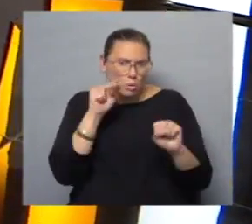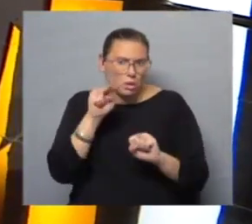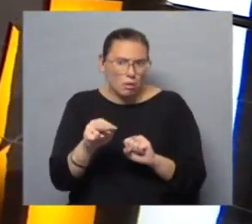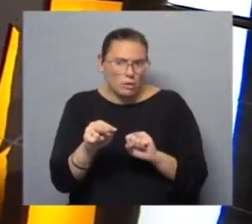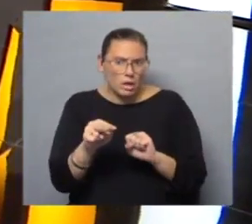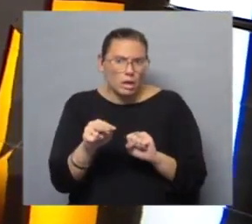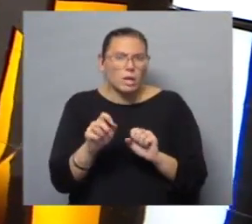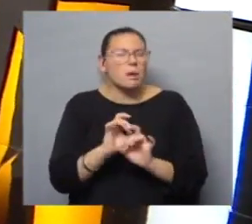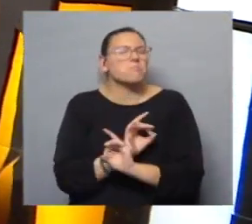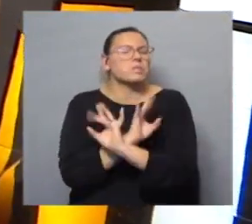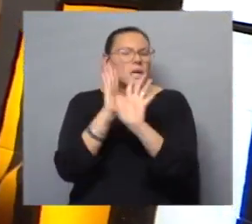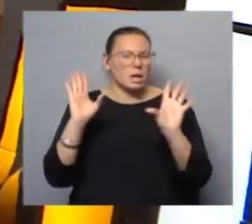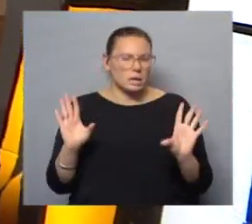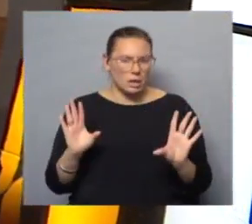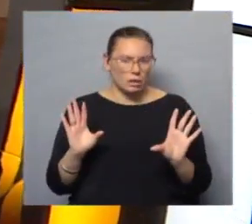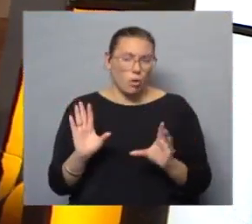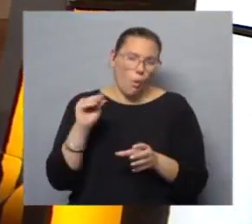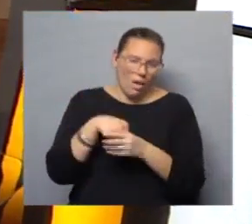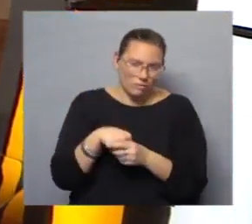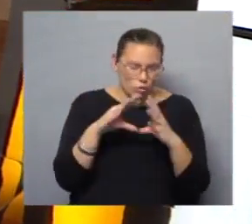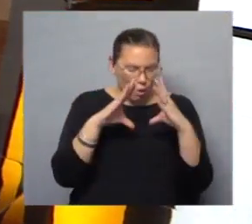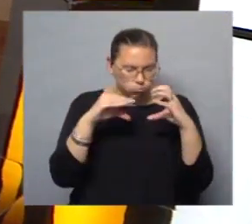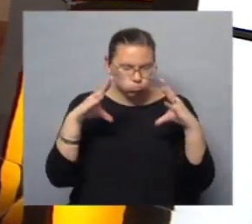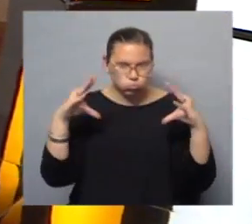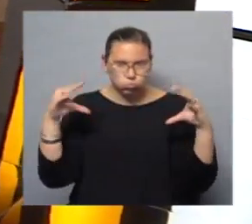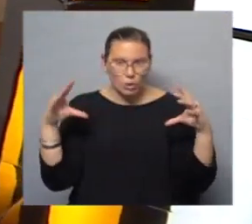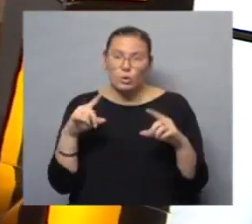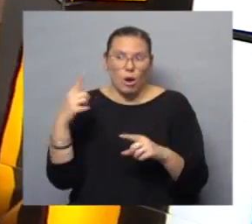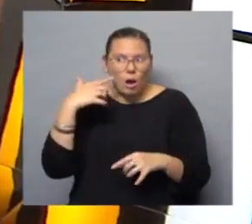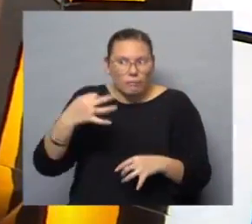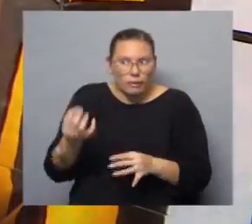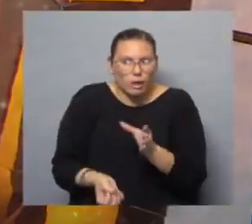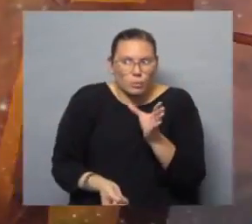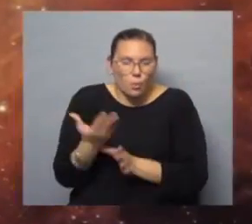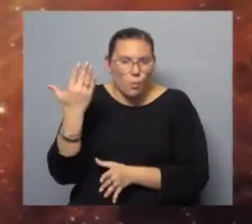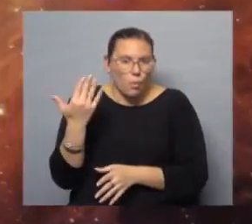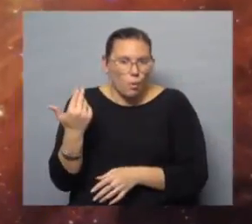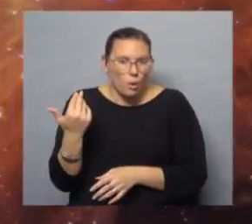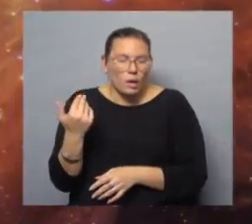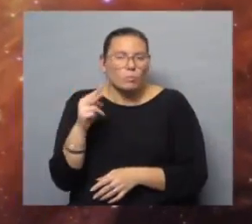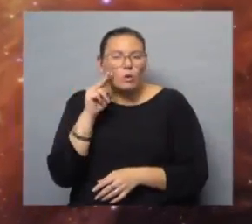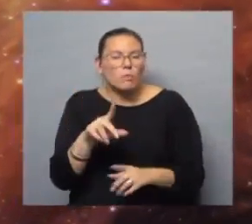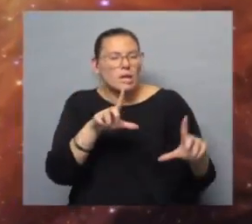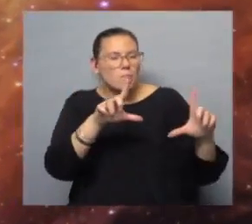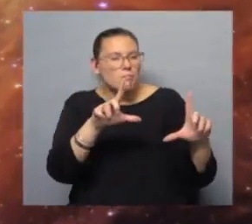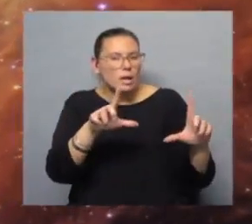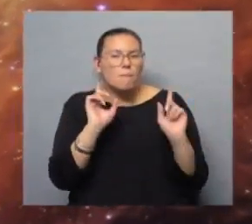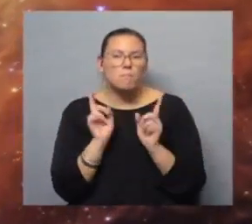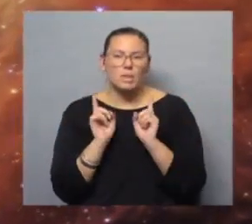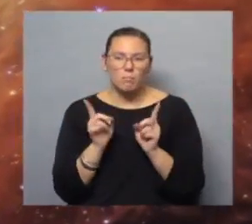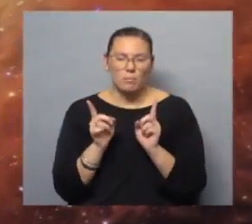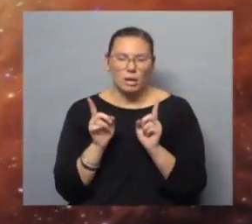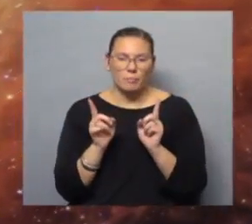con tanta nitidez lo que hay del otro lado o adentro de la nube? Es algo novedoso. Si uno ve la misma imagen obtenida con